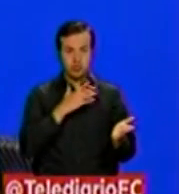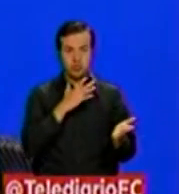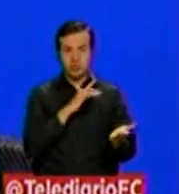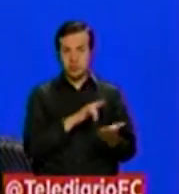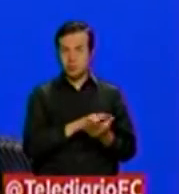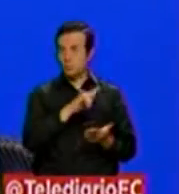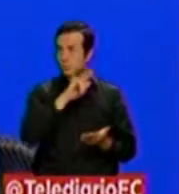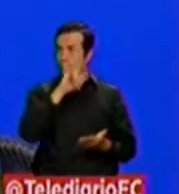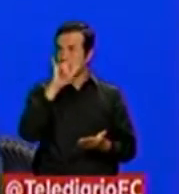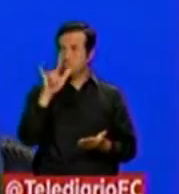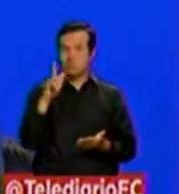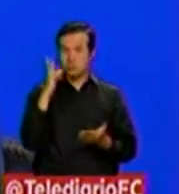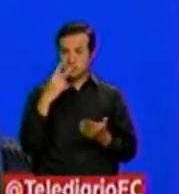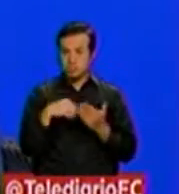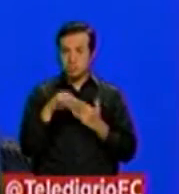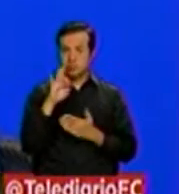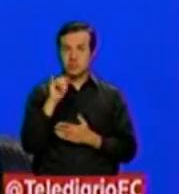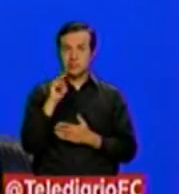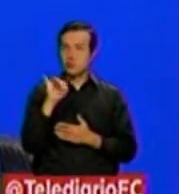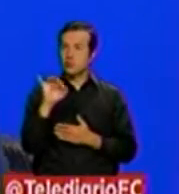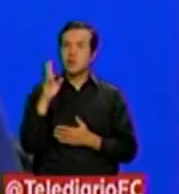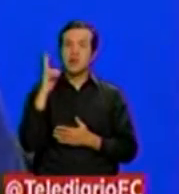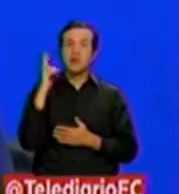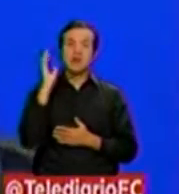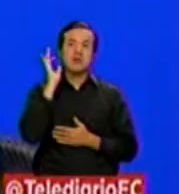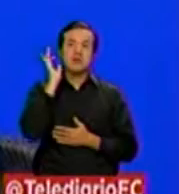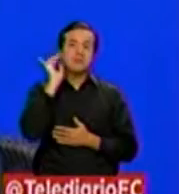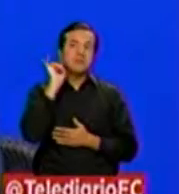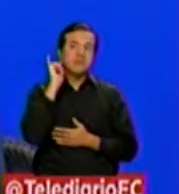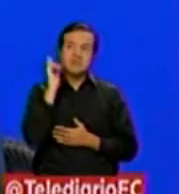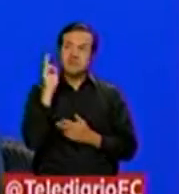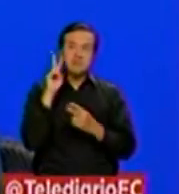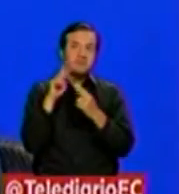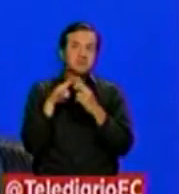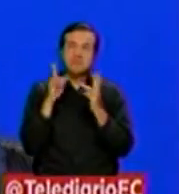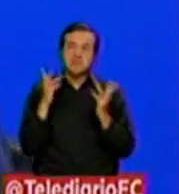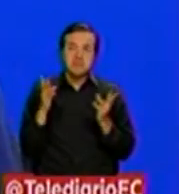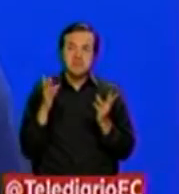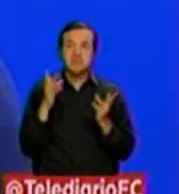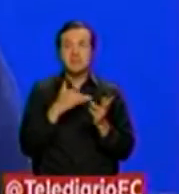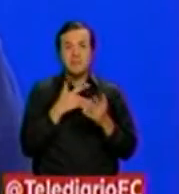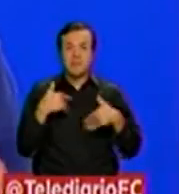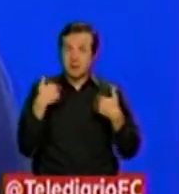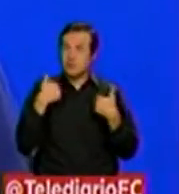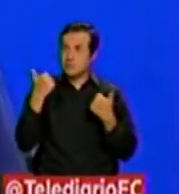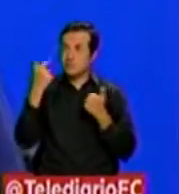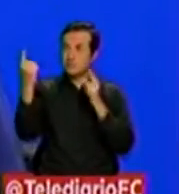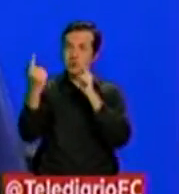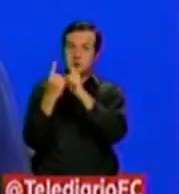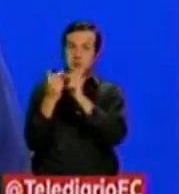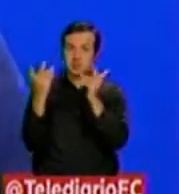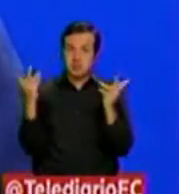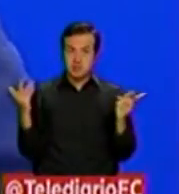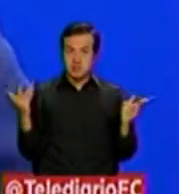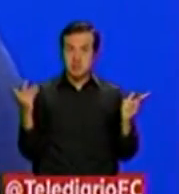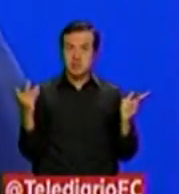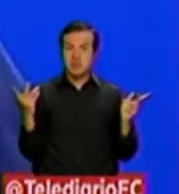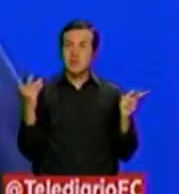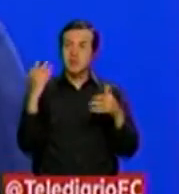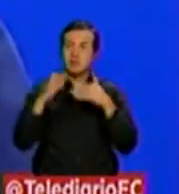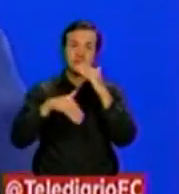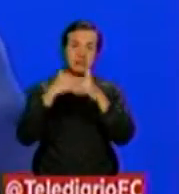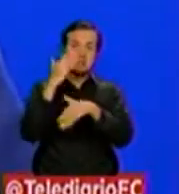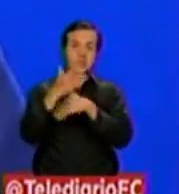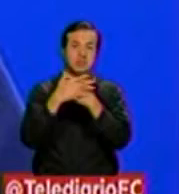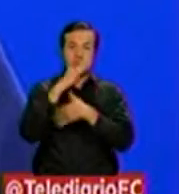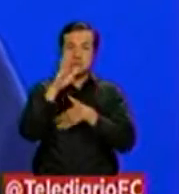con la ¿cómo es? Con la hija de Tania. Pobre niña, la conocí allá, le deseo lo mejor, me alegra que esté allá. ¡Pum, dispara! Claro. Después